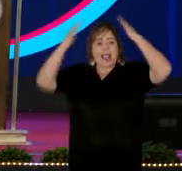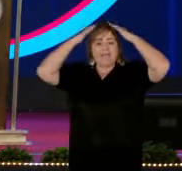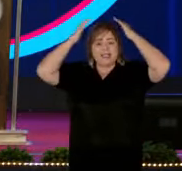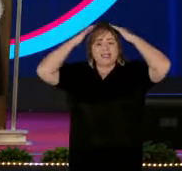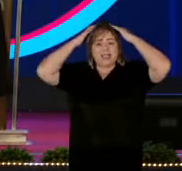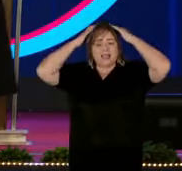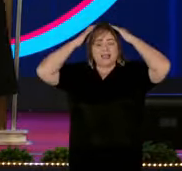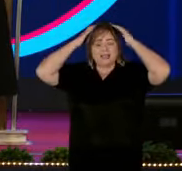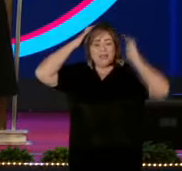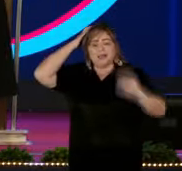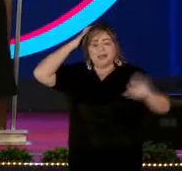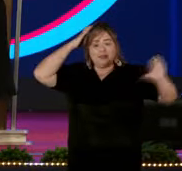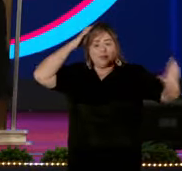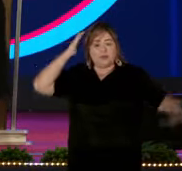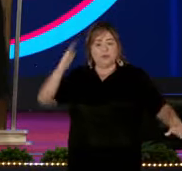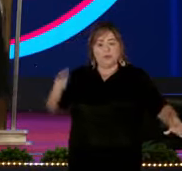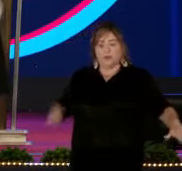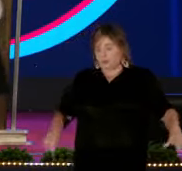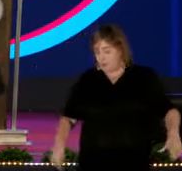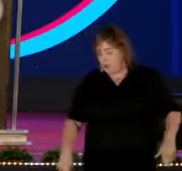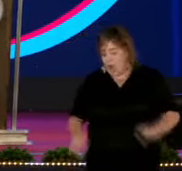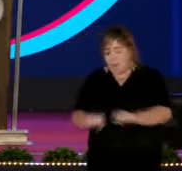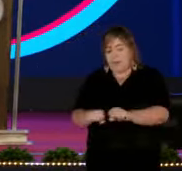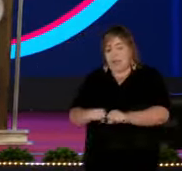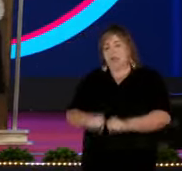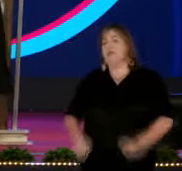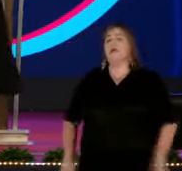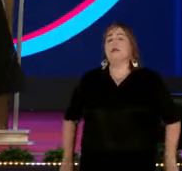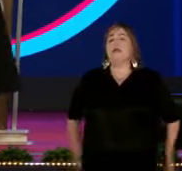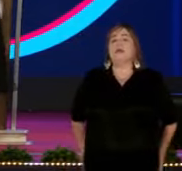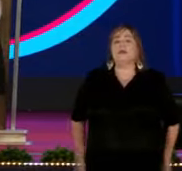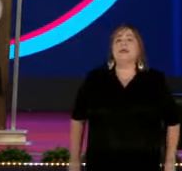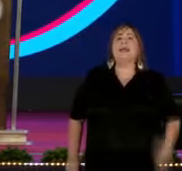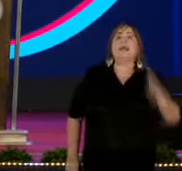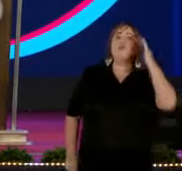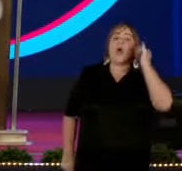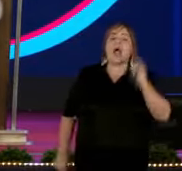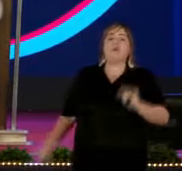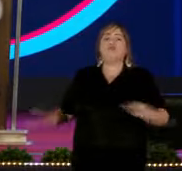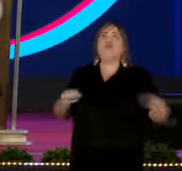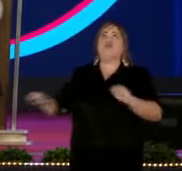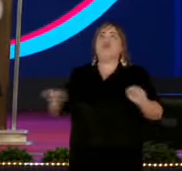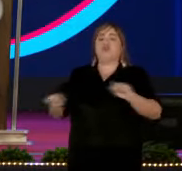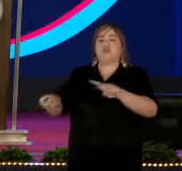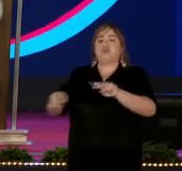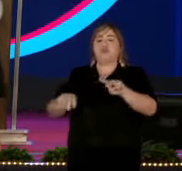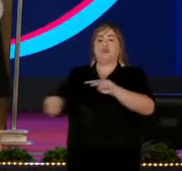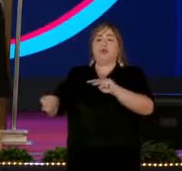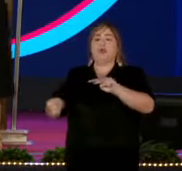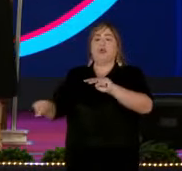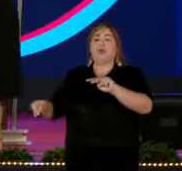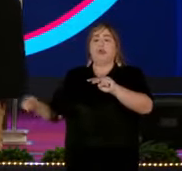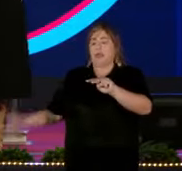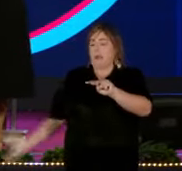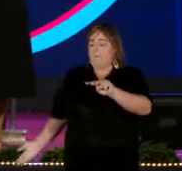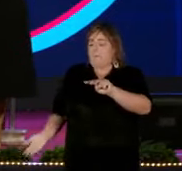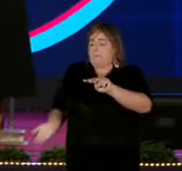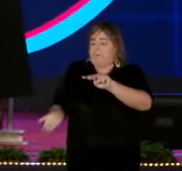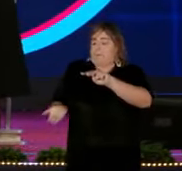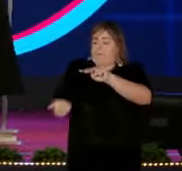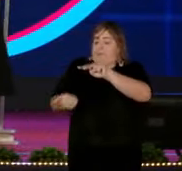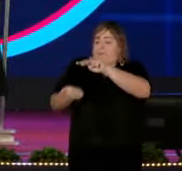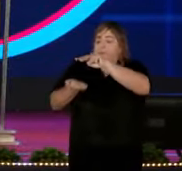cuerpo, iba pasando a los pies. Y entre más se sacudía, más se elevaba el nivel de piso del burro. ¿Cuánto